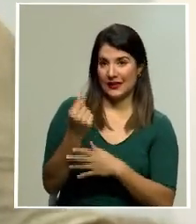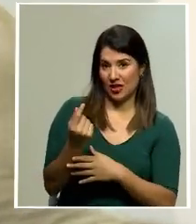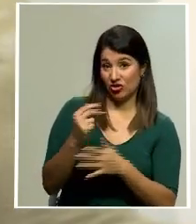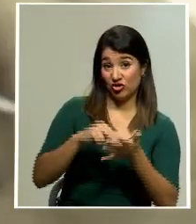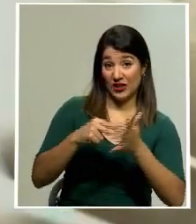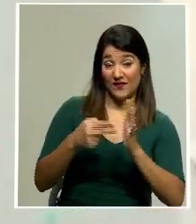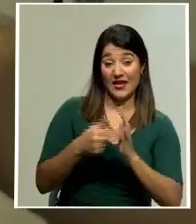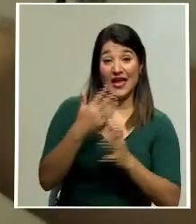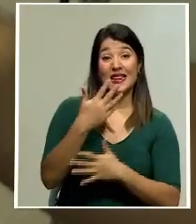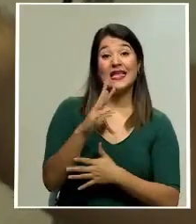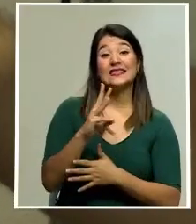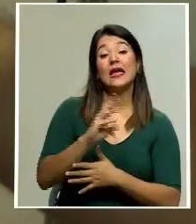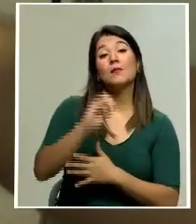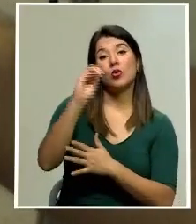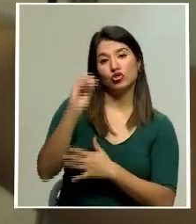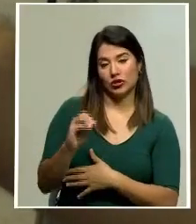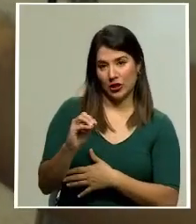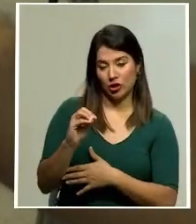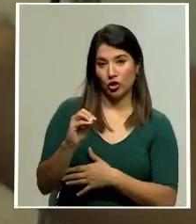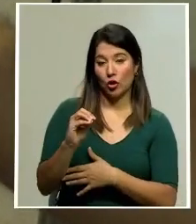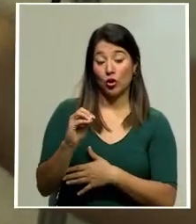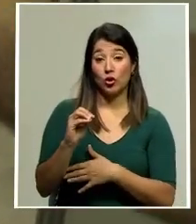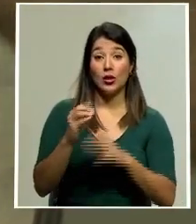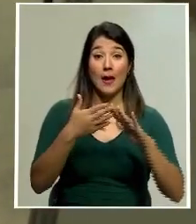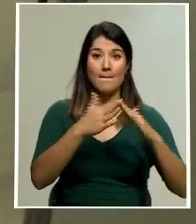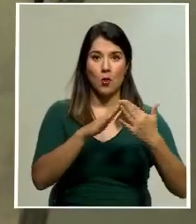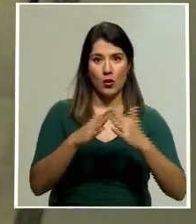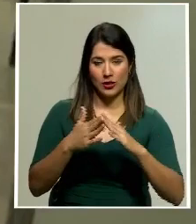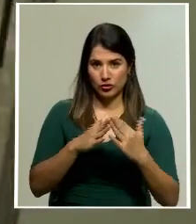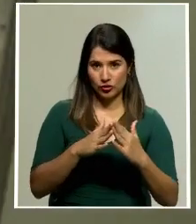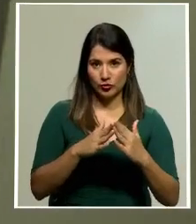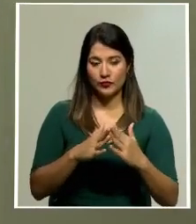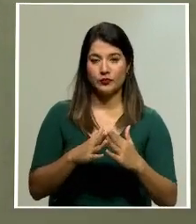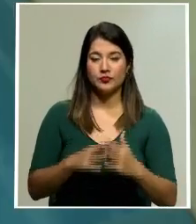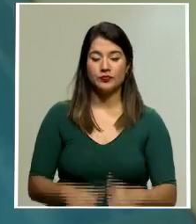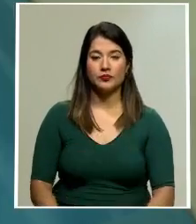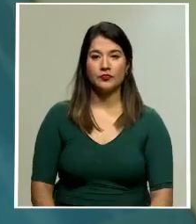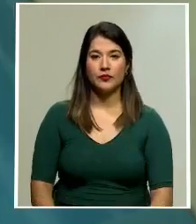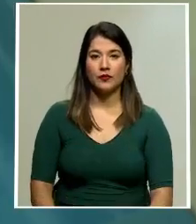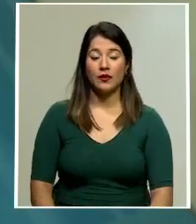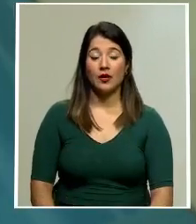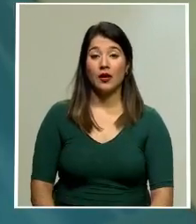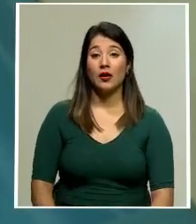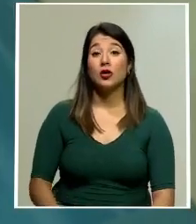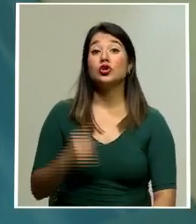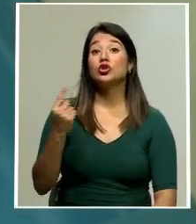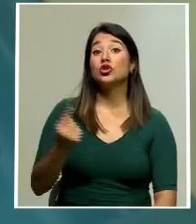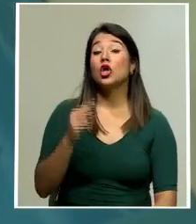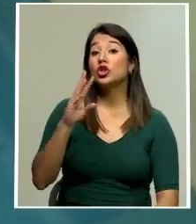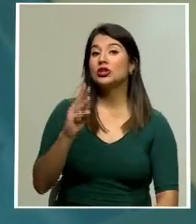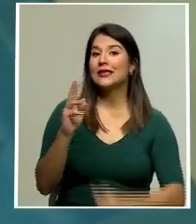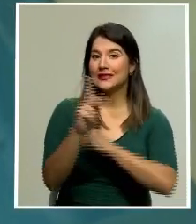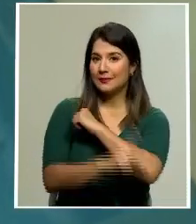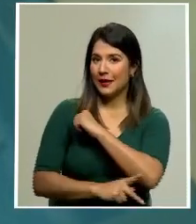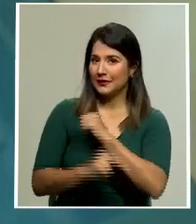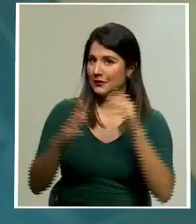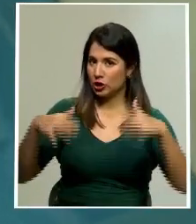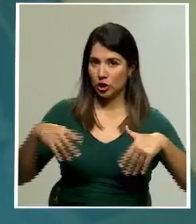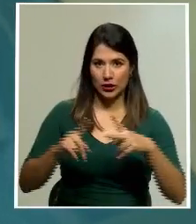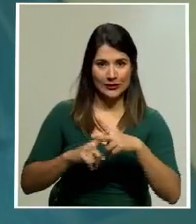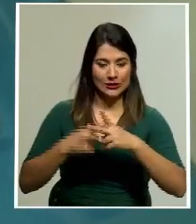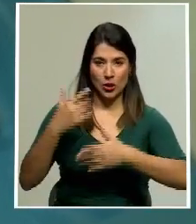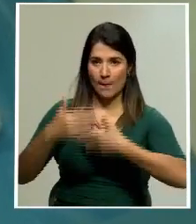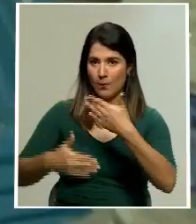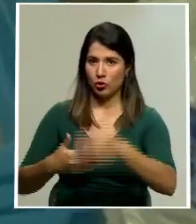población mundial, pero concentran un 37% de las dosis inyectadas. Solo 6 naciones no han reportado el inicio de sus campañas